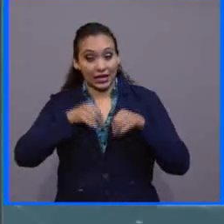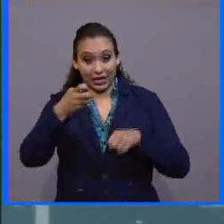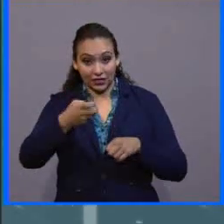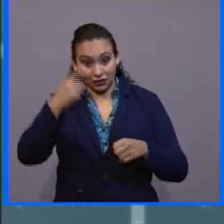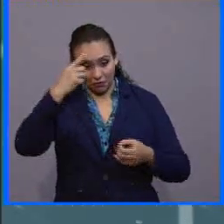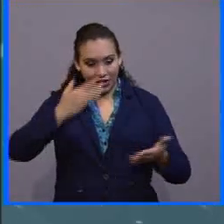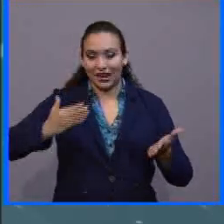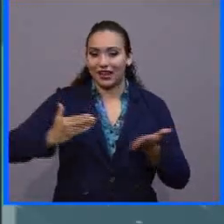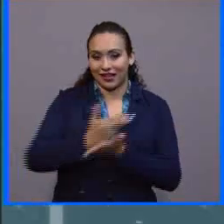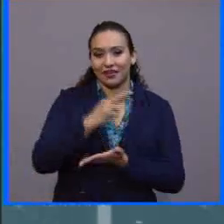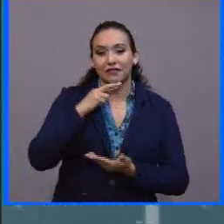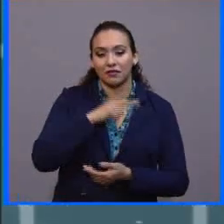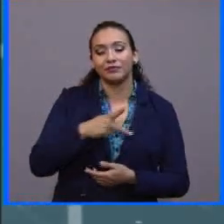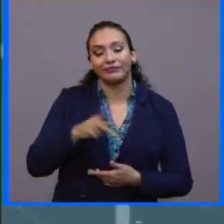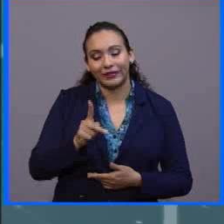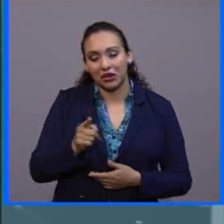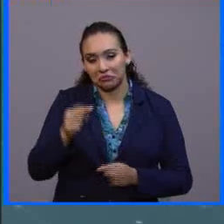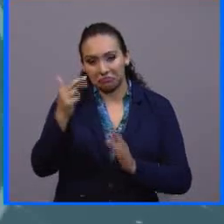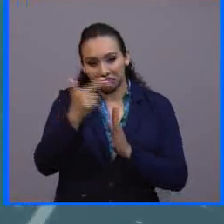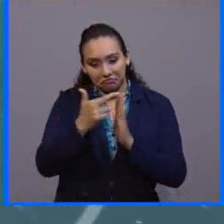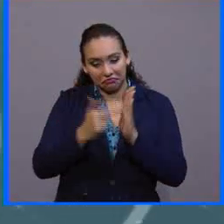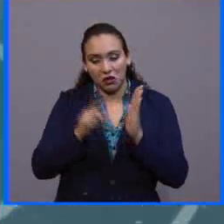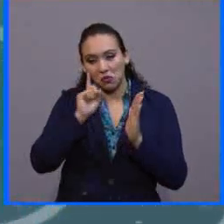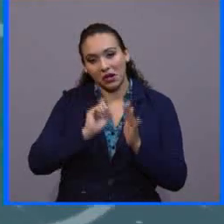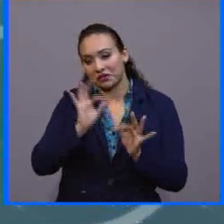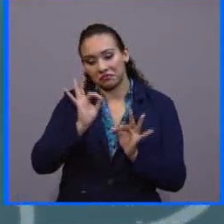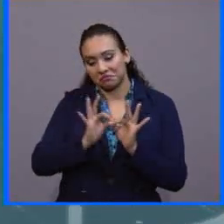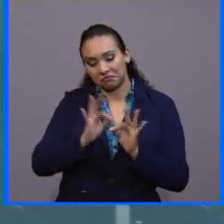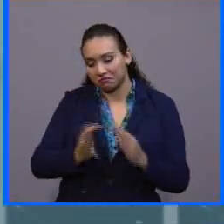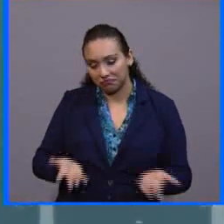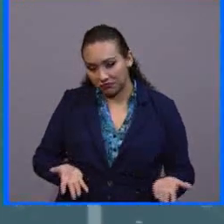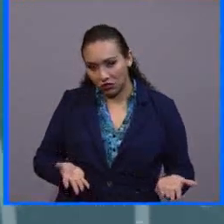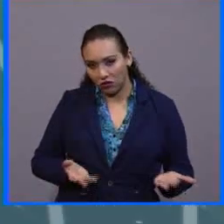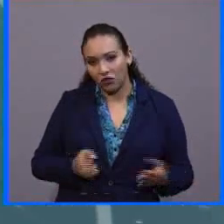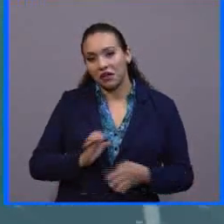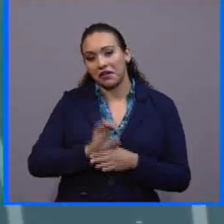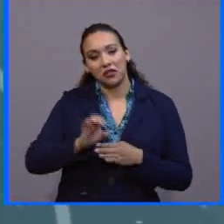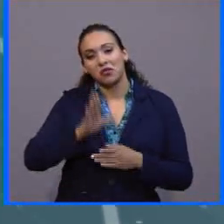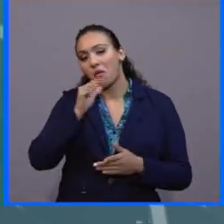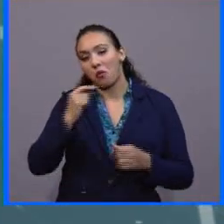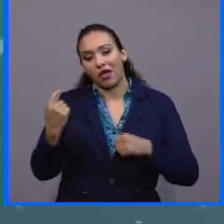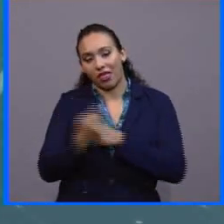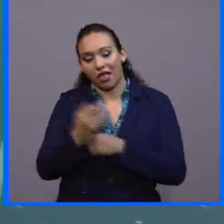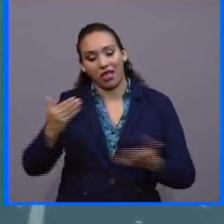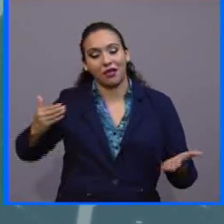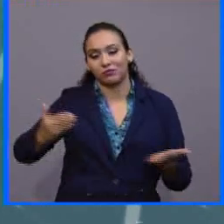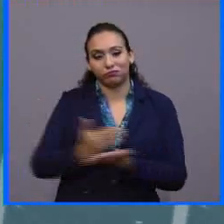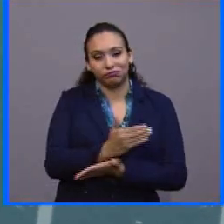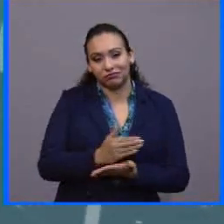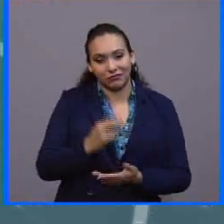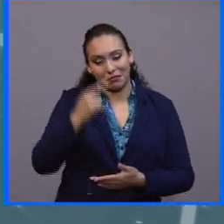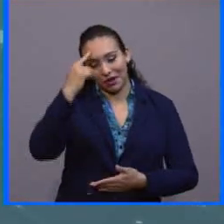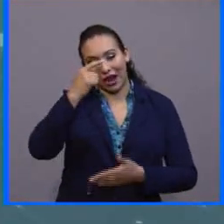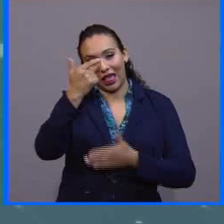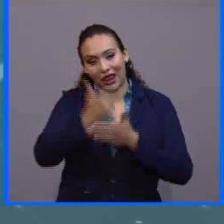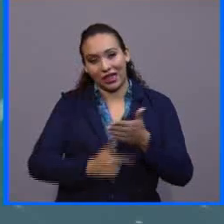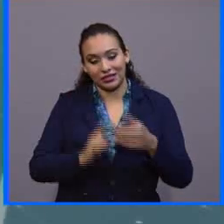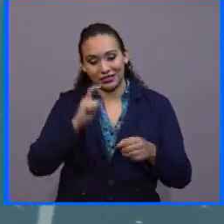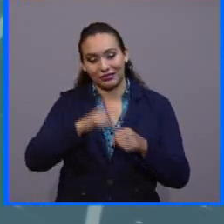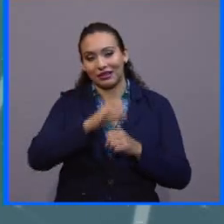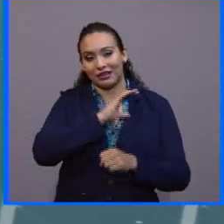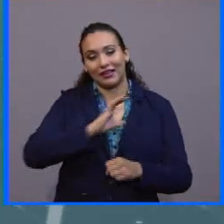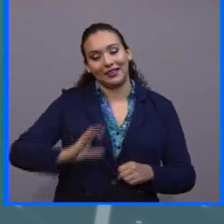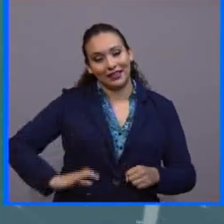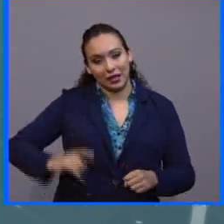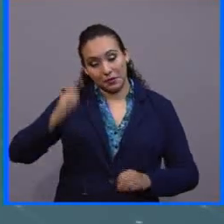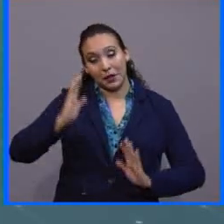En consecuencia, no cumple con los requisitos para encontrarse en el supuesto de pase automático o directo a los listados de candidatas